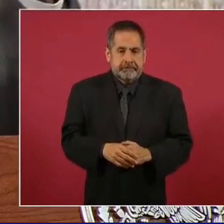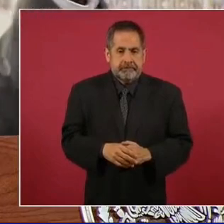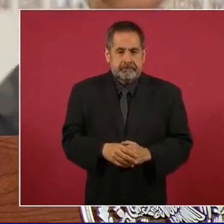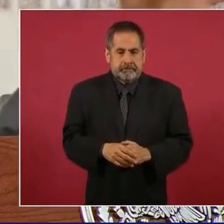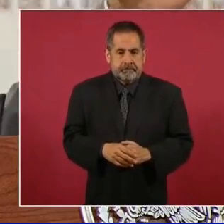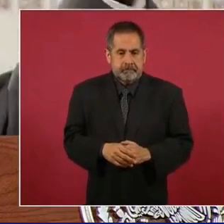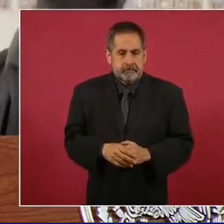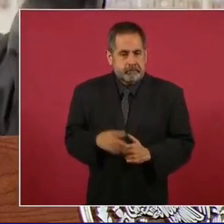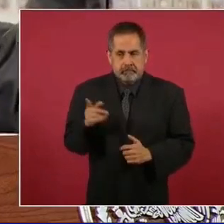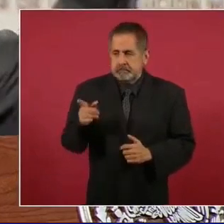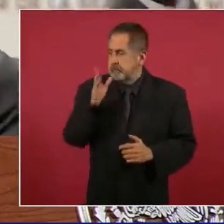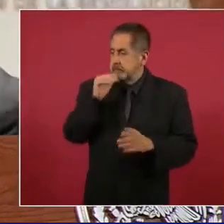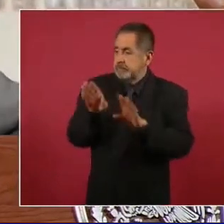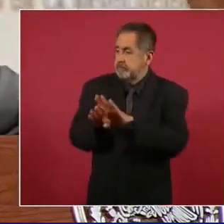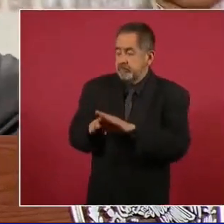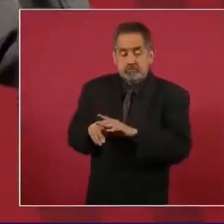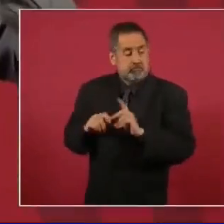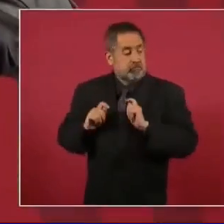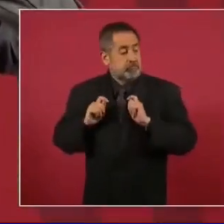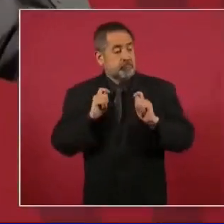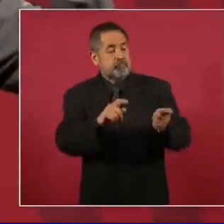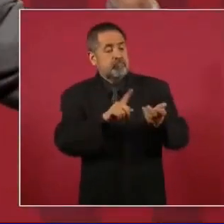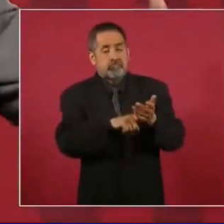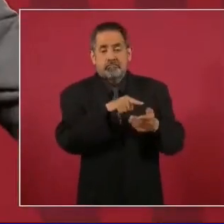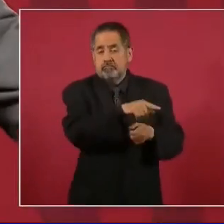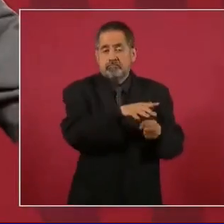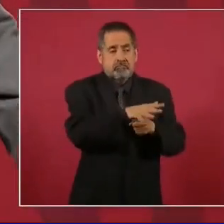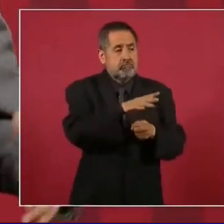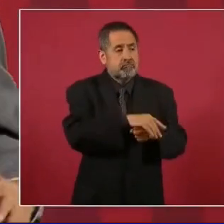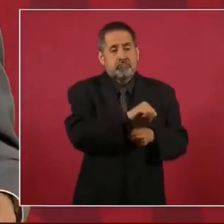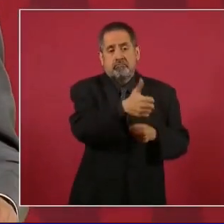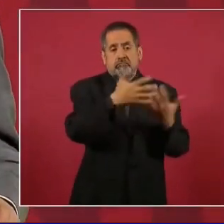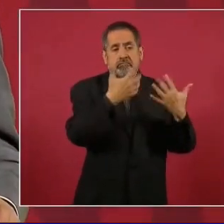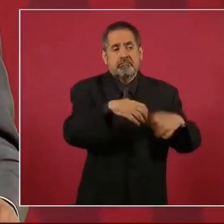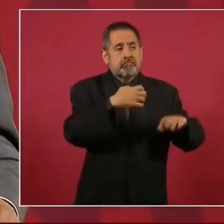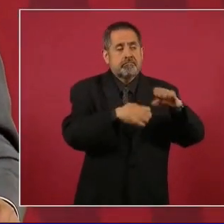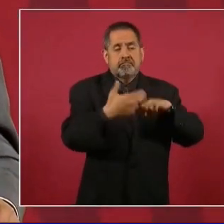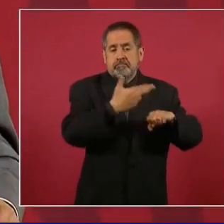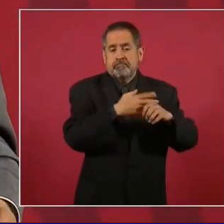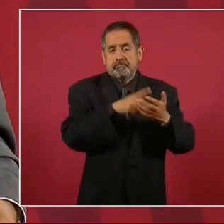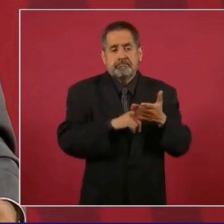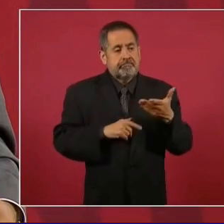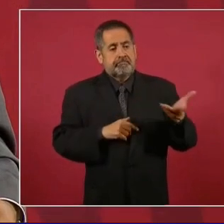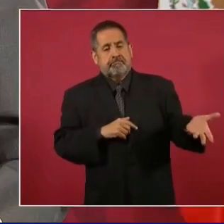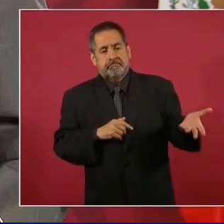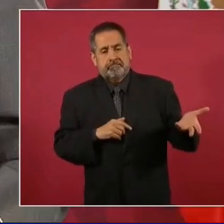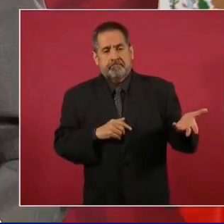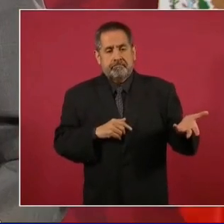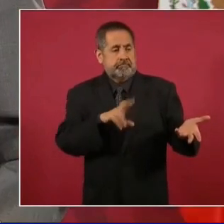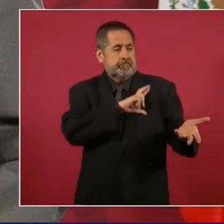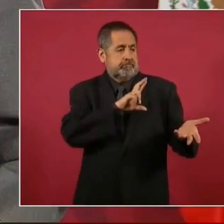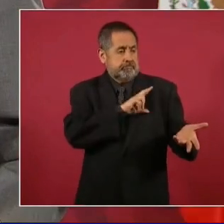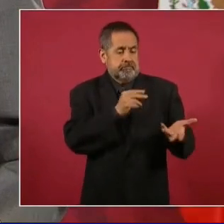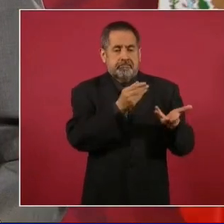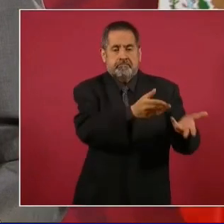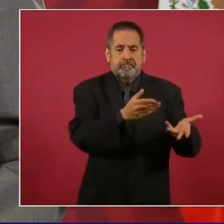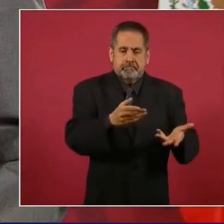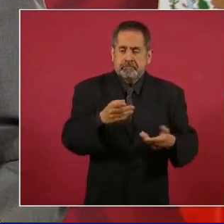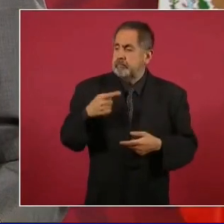con el propósito de dar todas las facilidades a las empresas particulares.